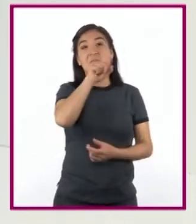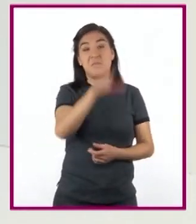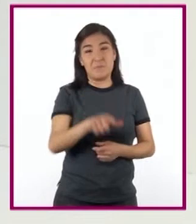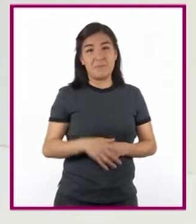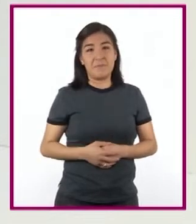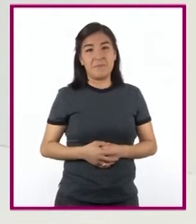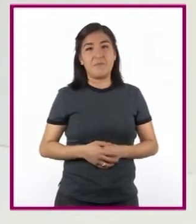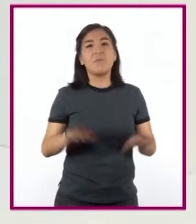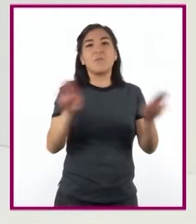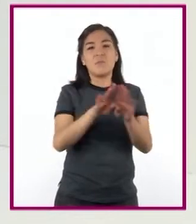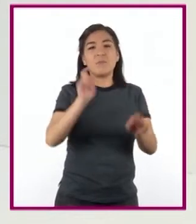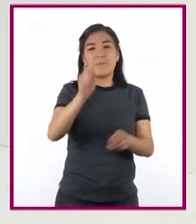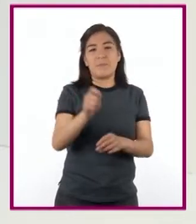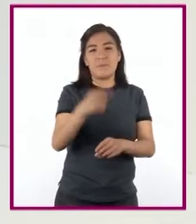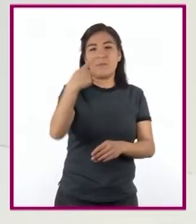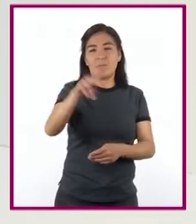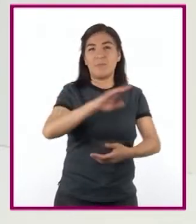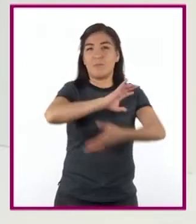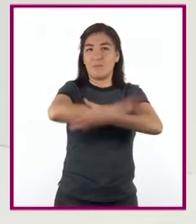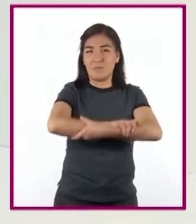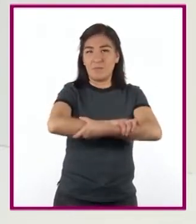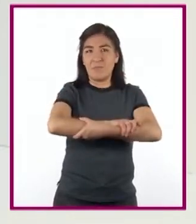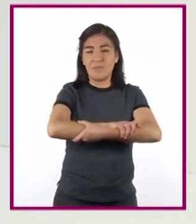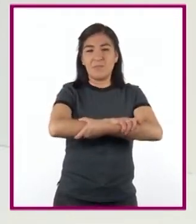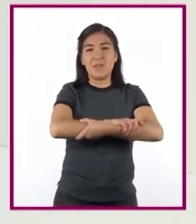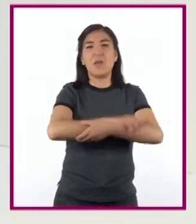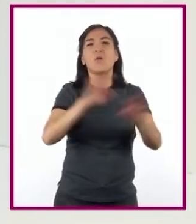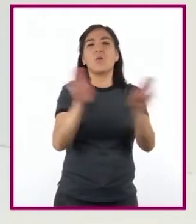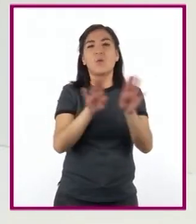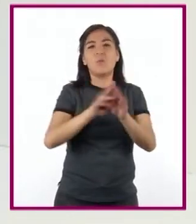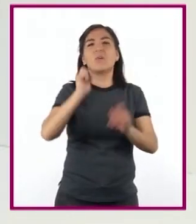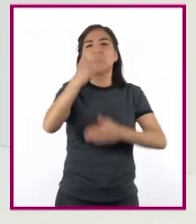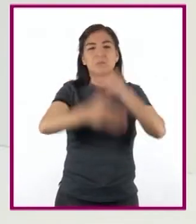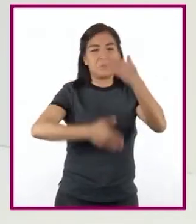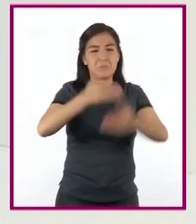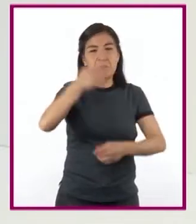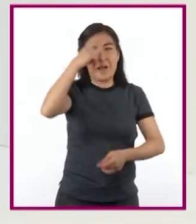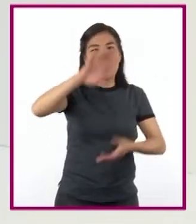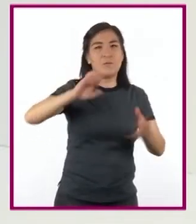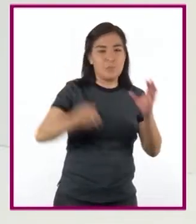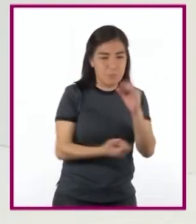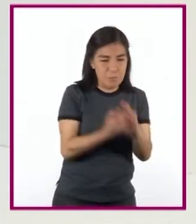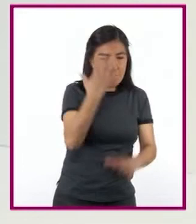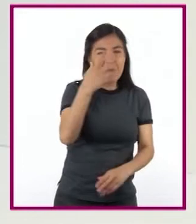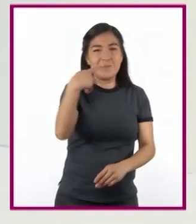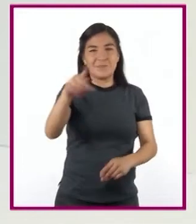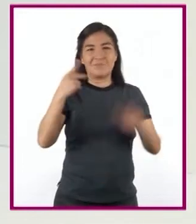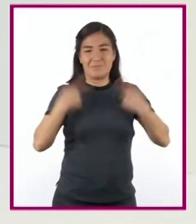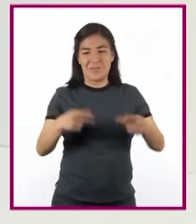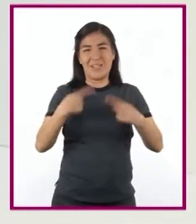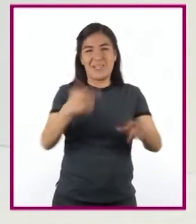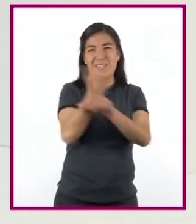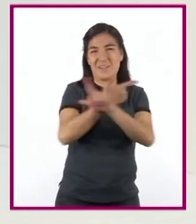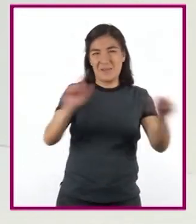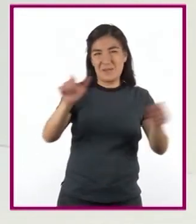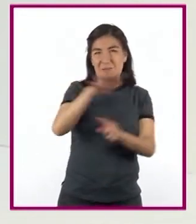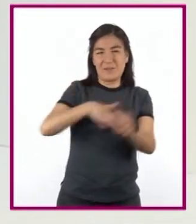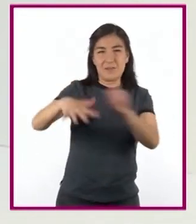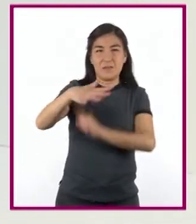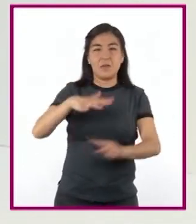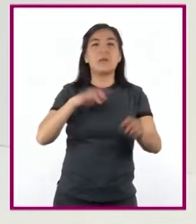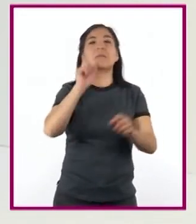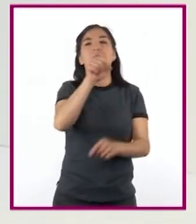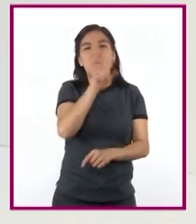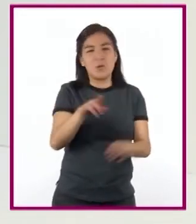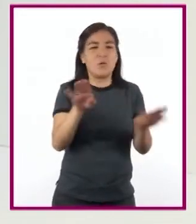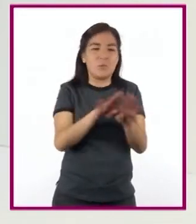llegaban también de la madre patria repercusiones de la renovación intentada por los liberales de la península mientras